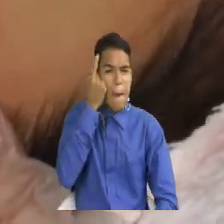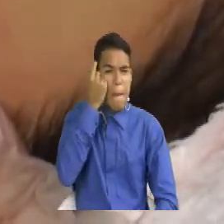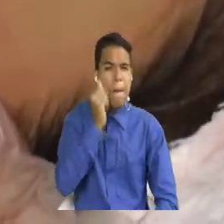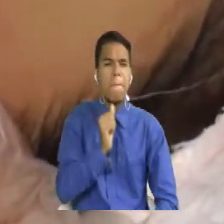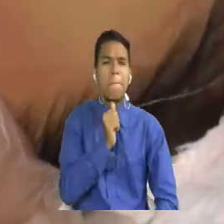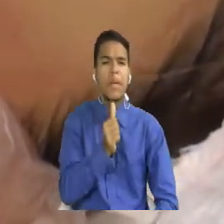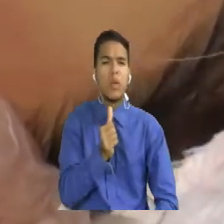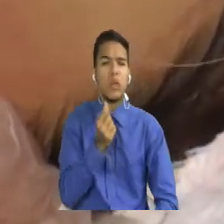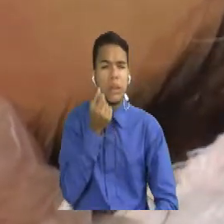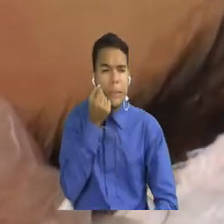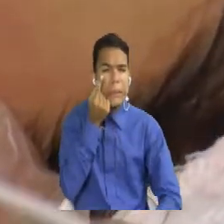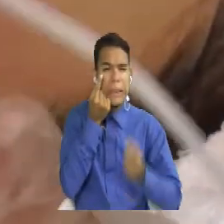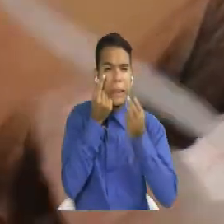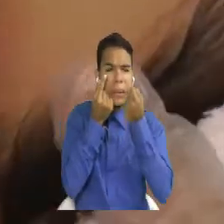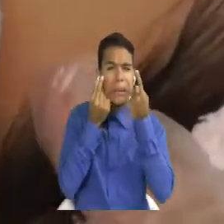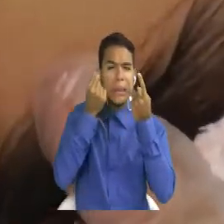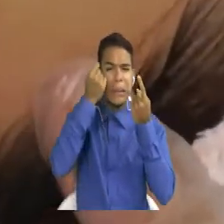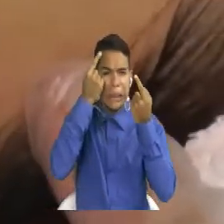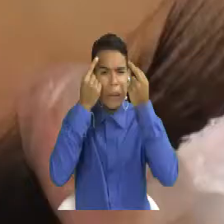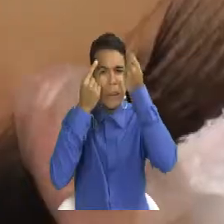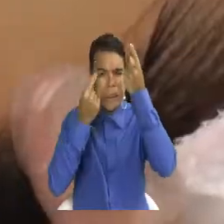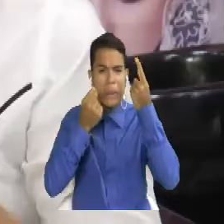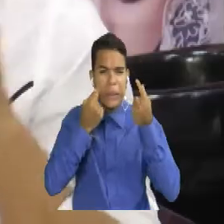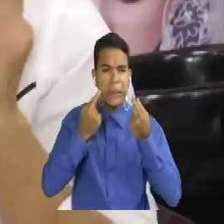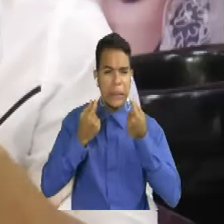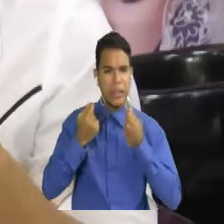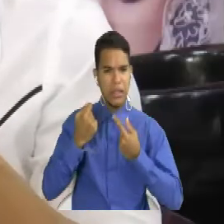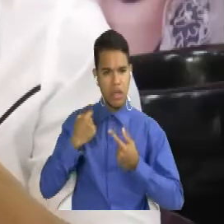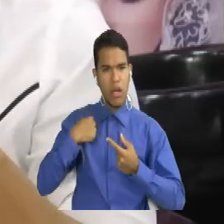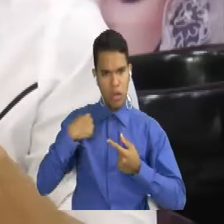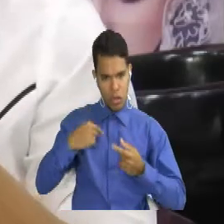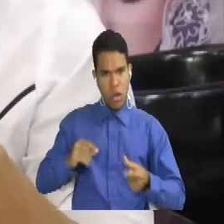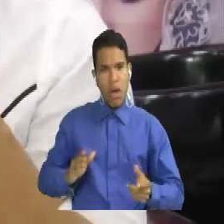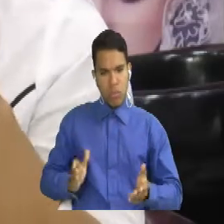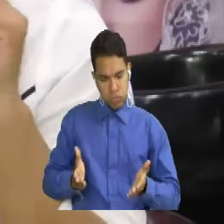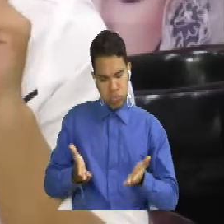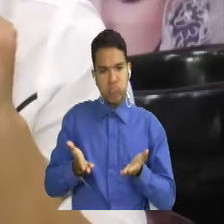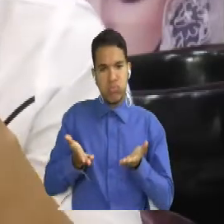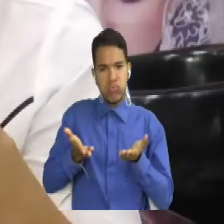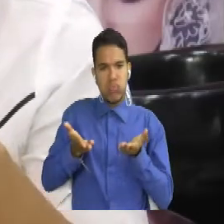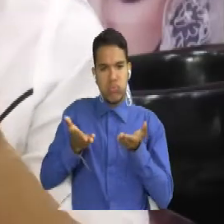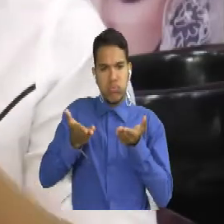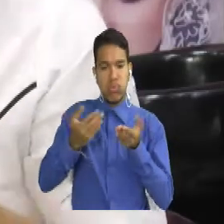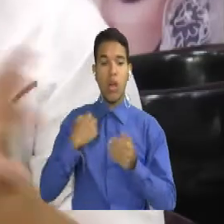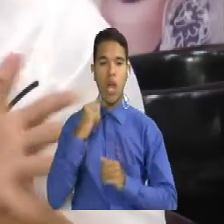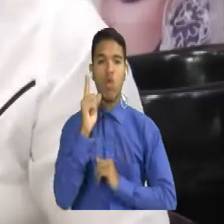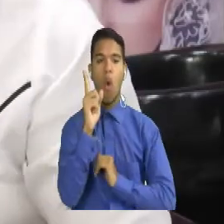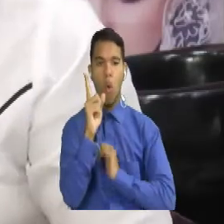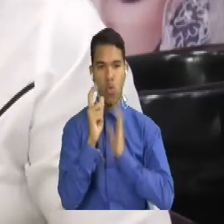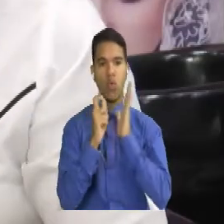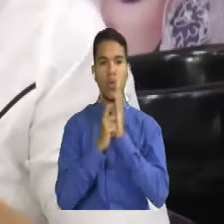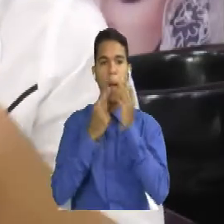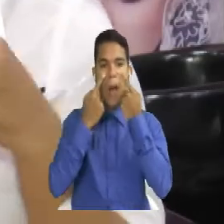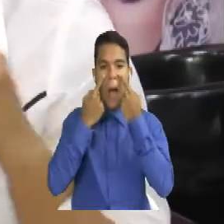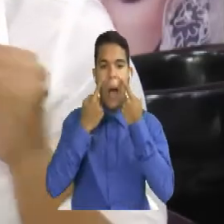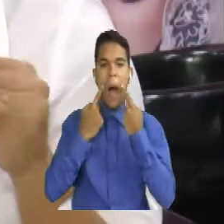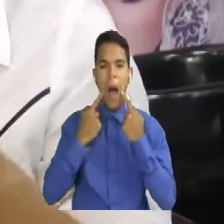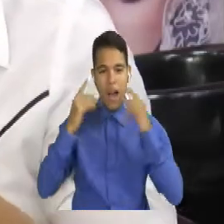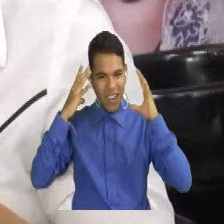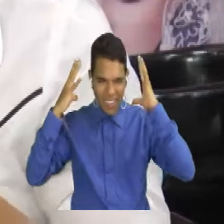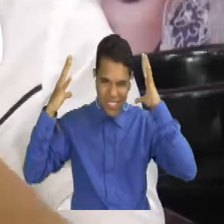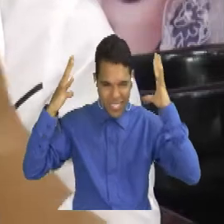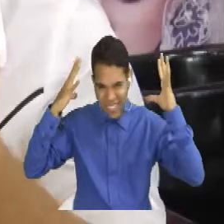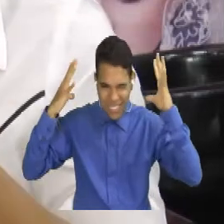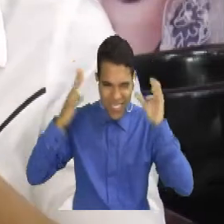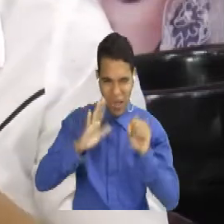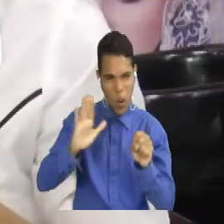muy fuerte, y la verdad que se me ha mejorado. Yo solamente me he realizado una porque con las ocupaciones que tengo no saco mucho